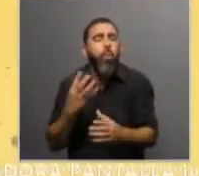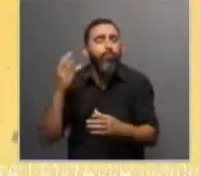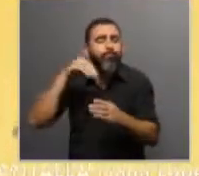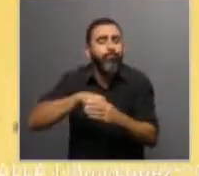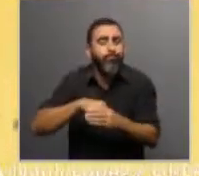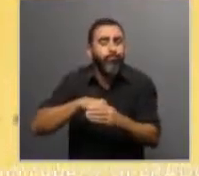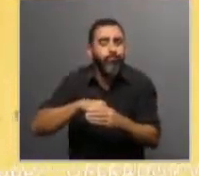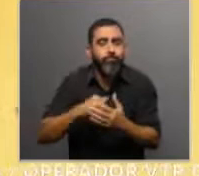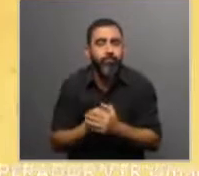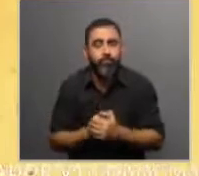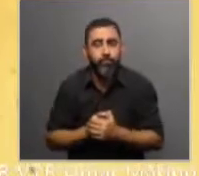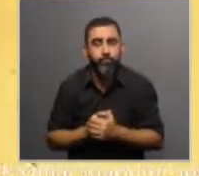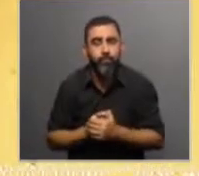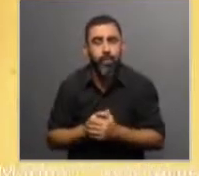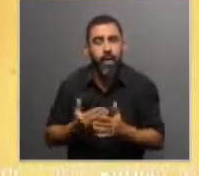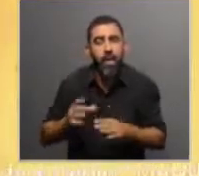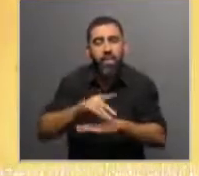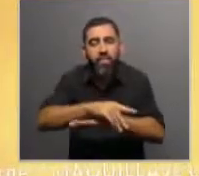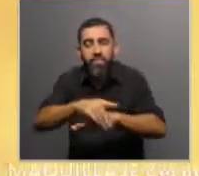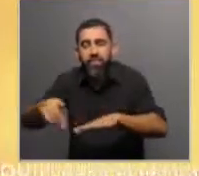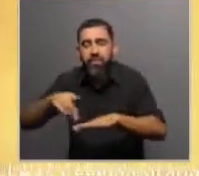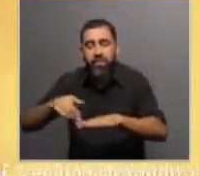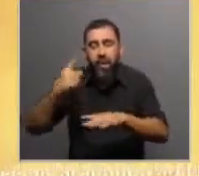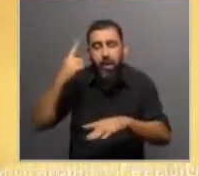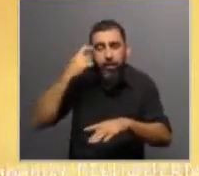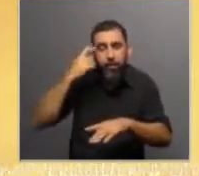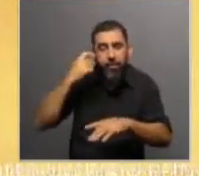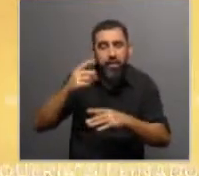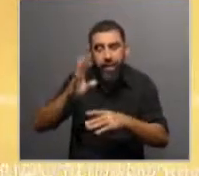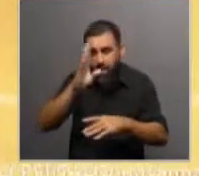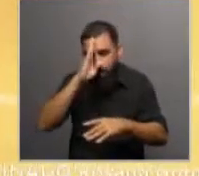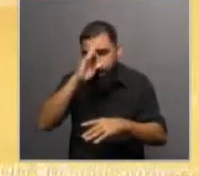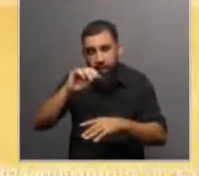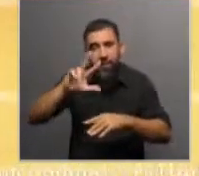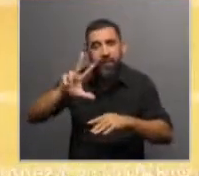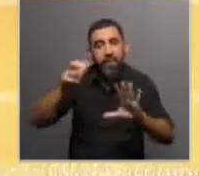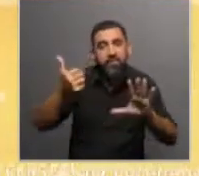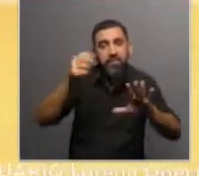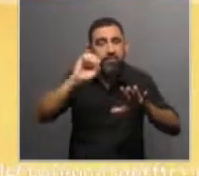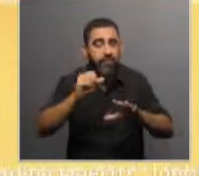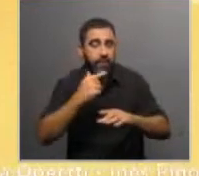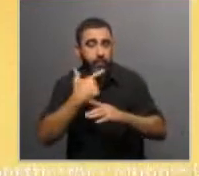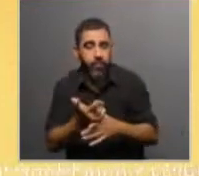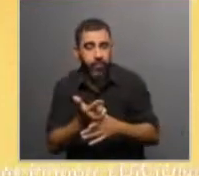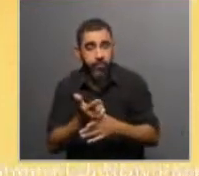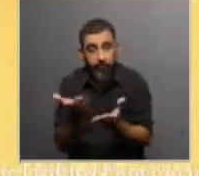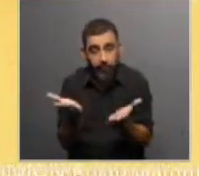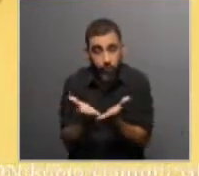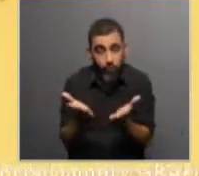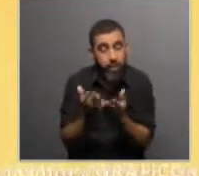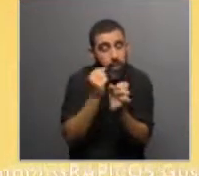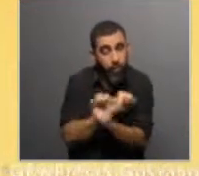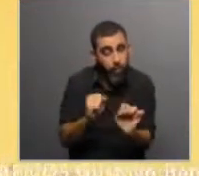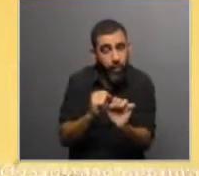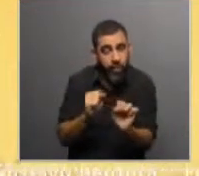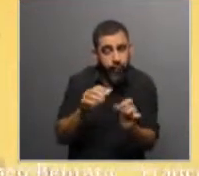un poco como lo que te decía, es bueno, vamos a diseñar una experiencia digital de aprendizaje que sea un 360, ¿no? Claro. Donde el estudiante pueda ir